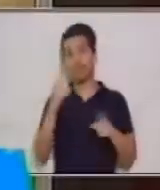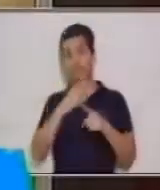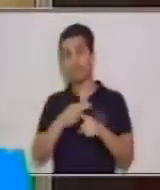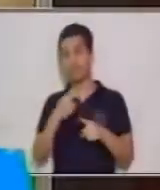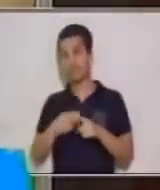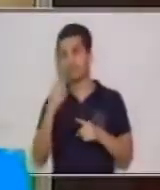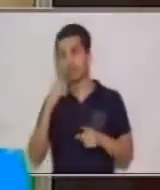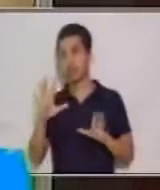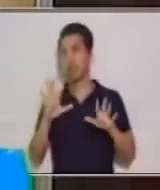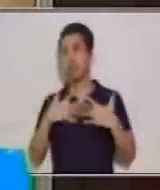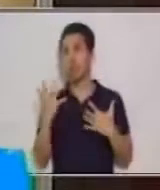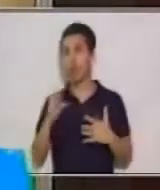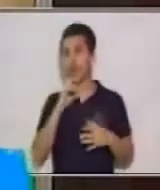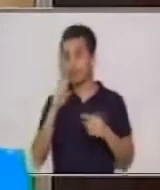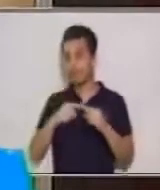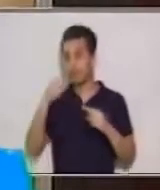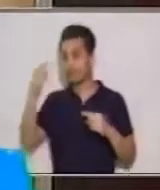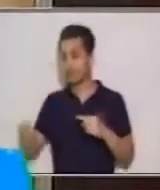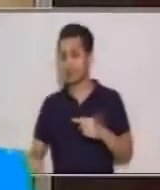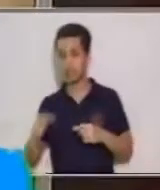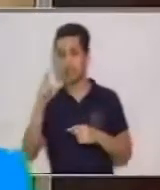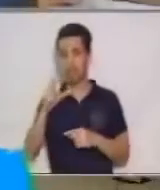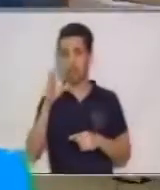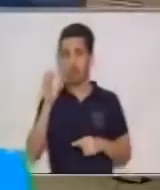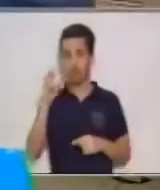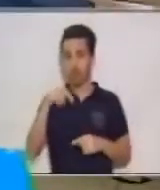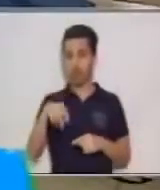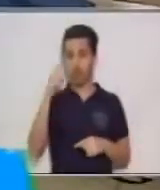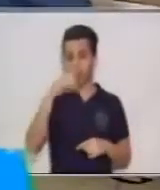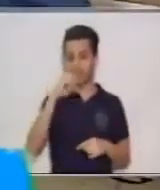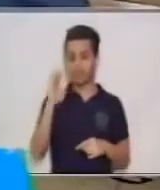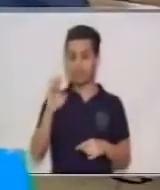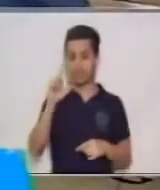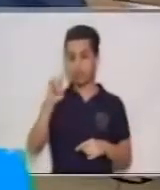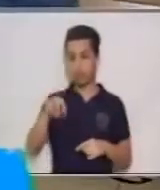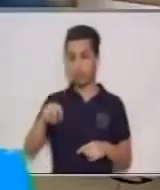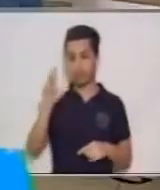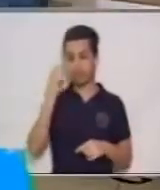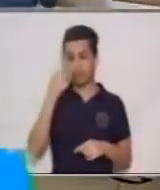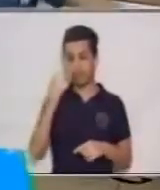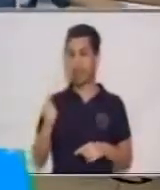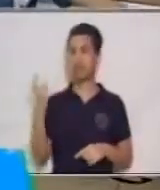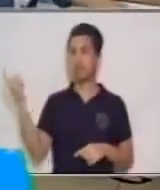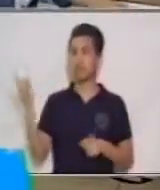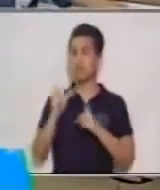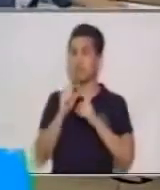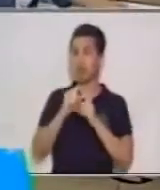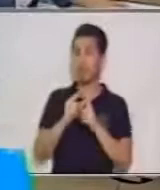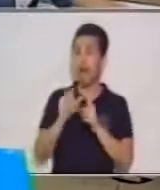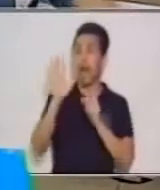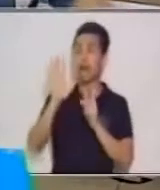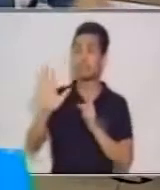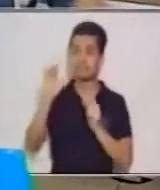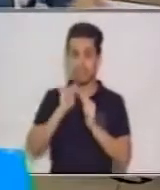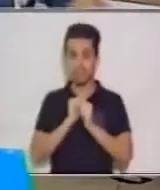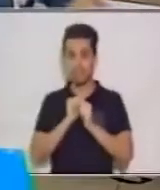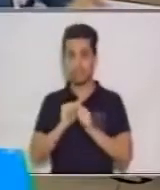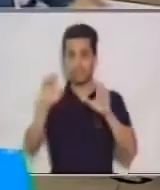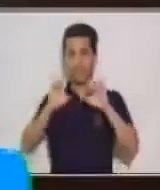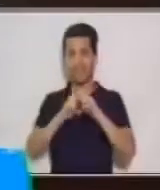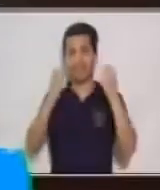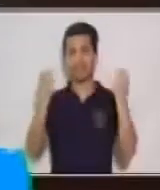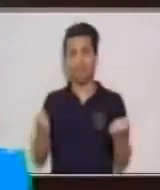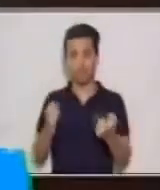son las consecuencias. Cuando yo encuentro en mi texto así, entonces, de esta manera,